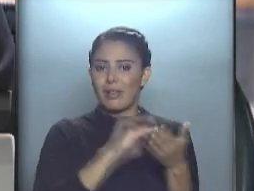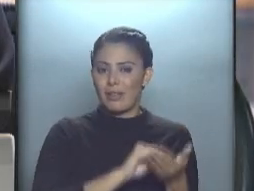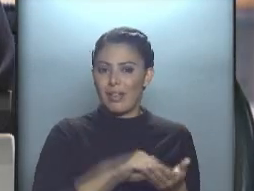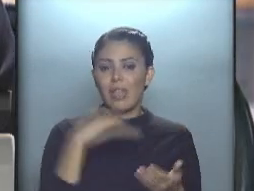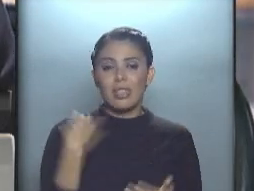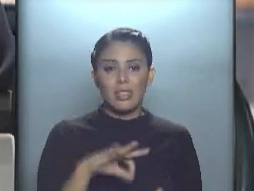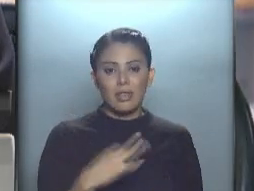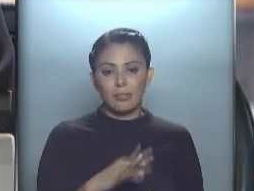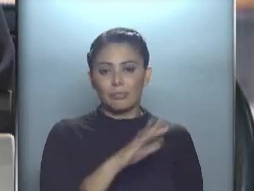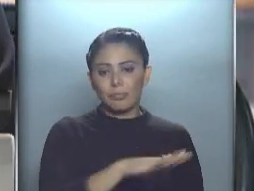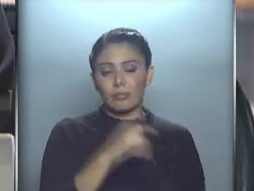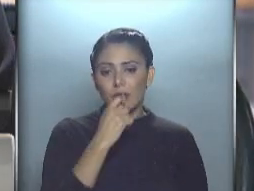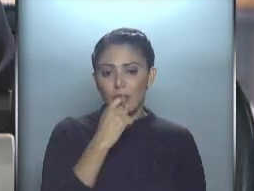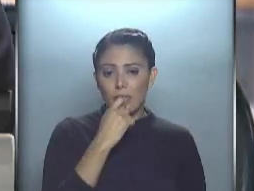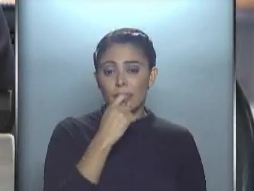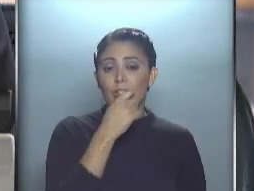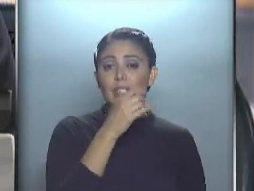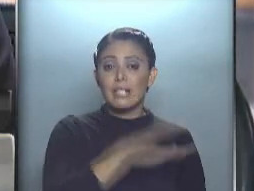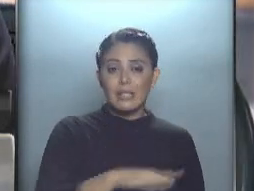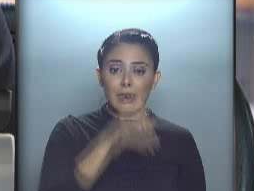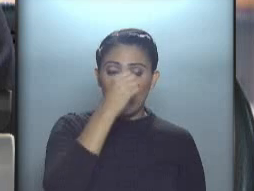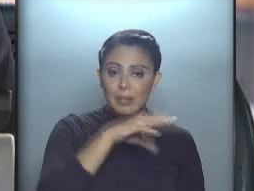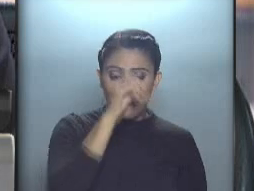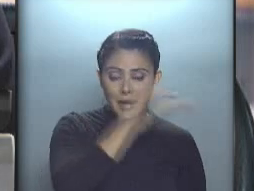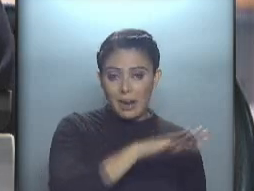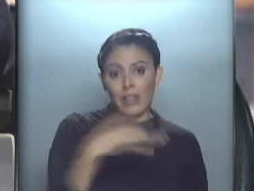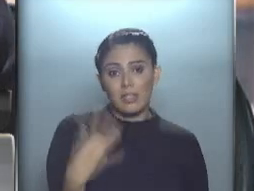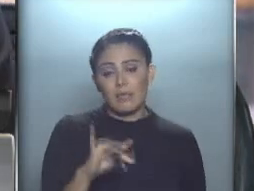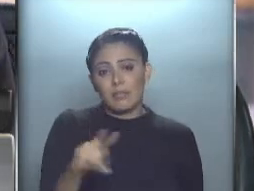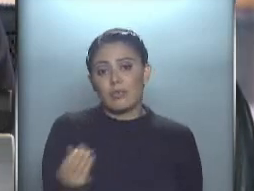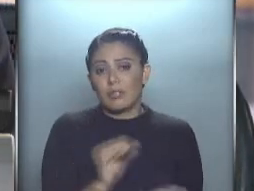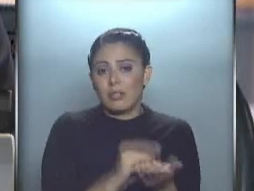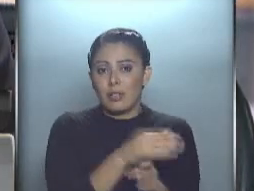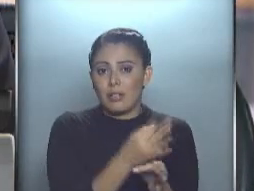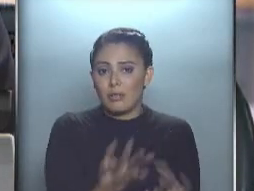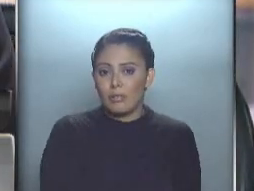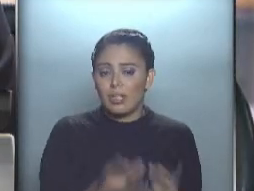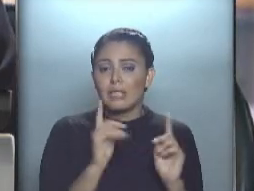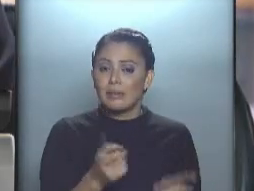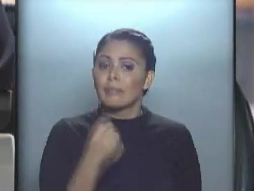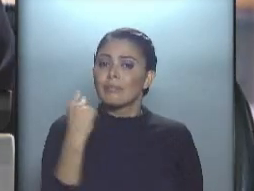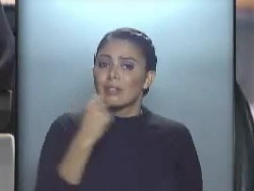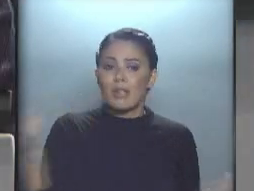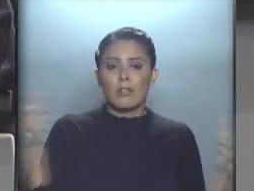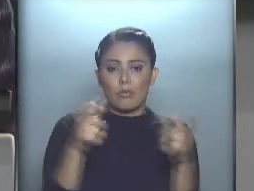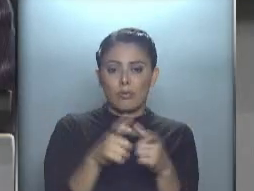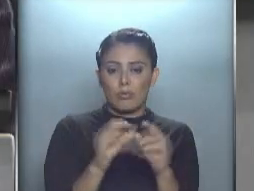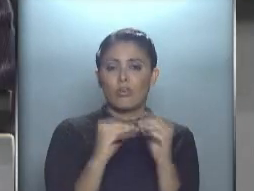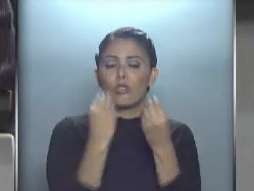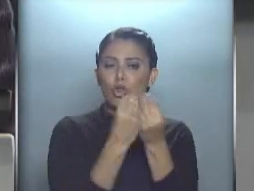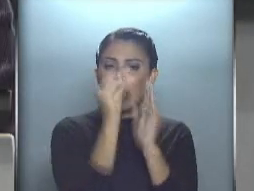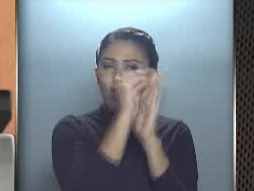escolaridad al niño de nivel inicial. Y bueno, y que podamos tener una auditoría con los números